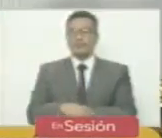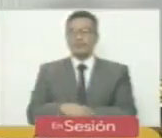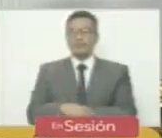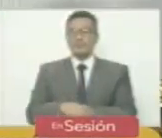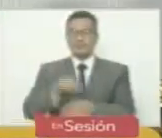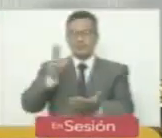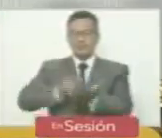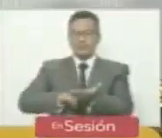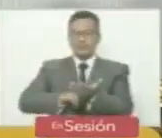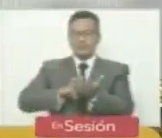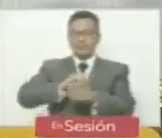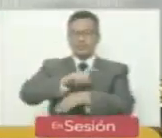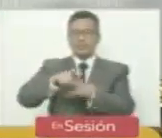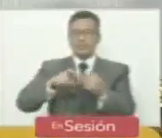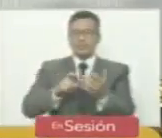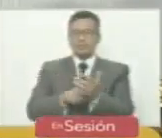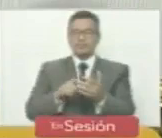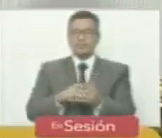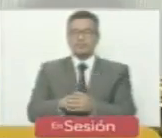Aprobado por unanimidad.